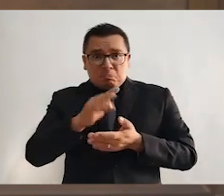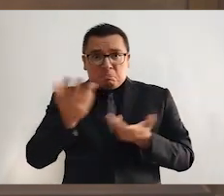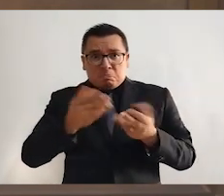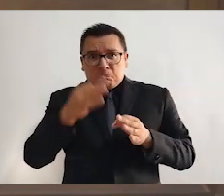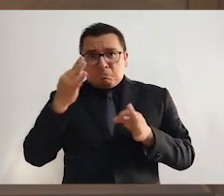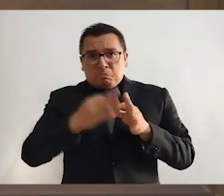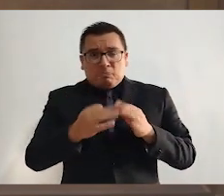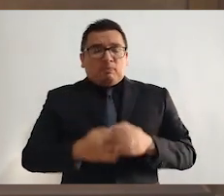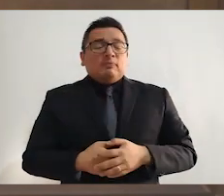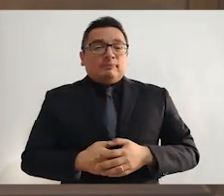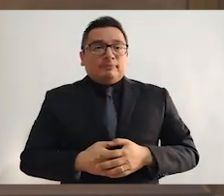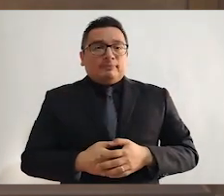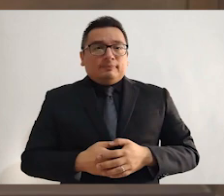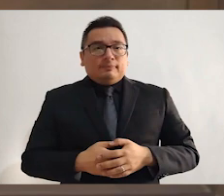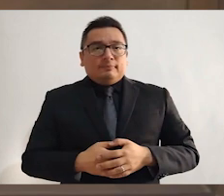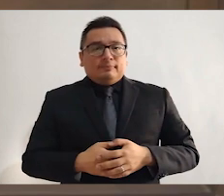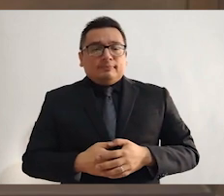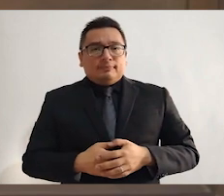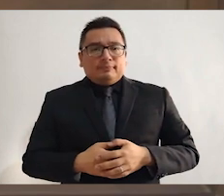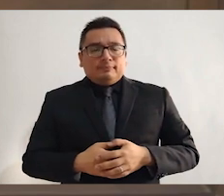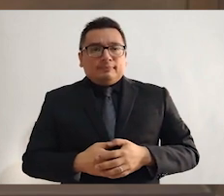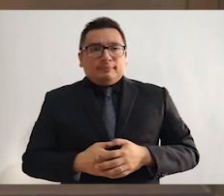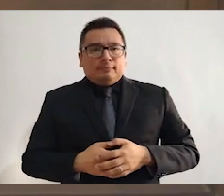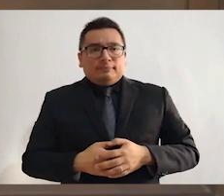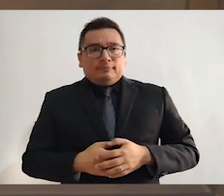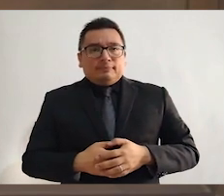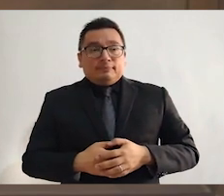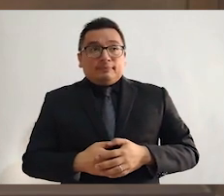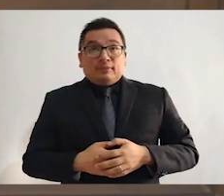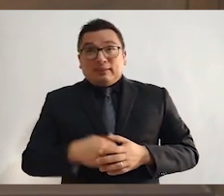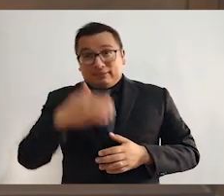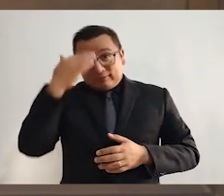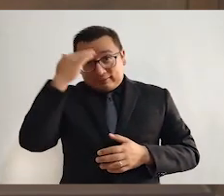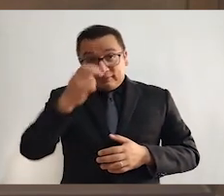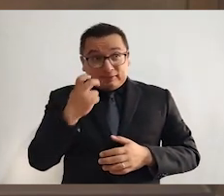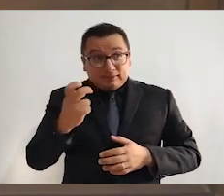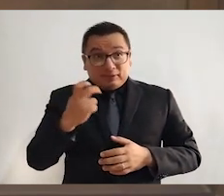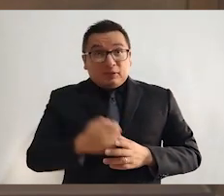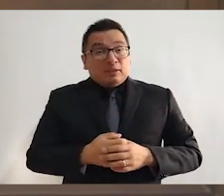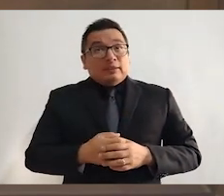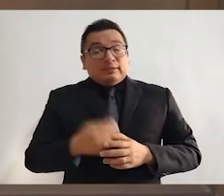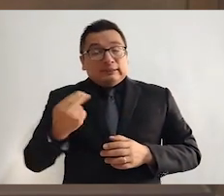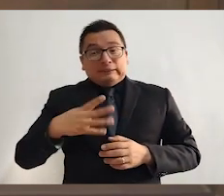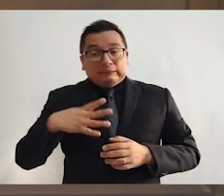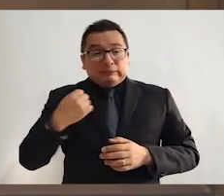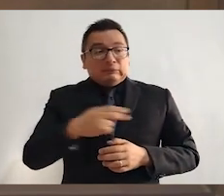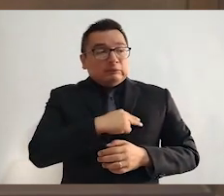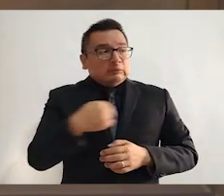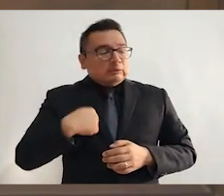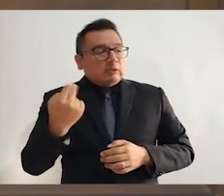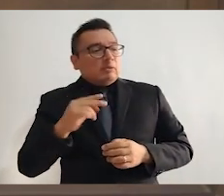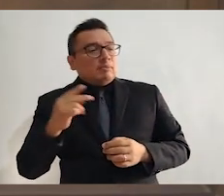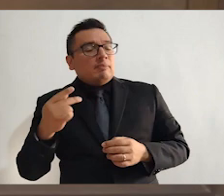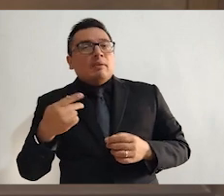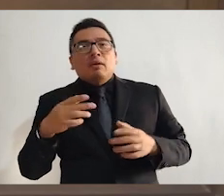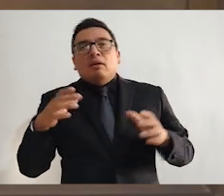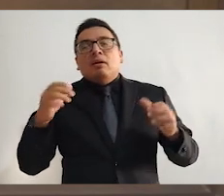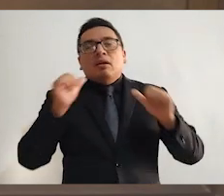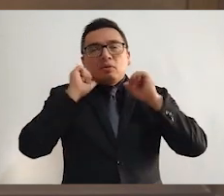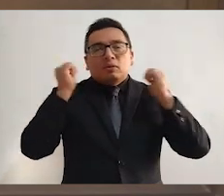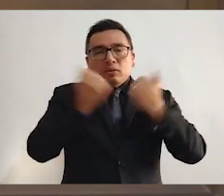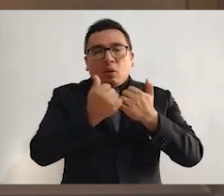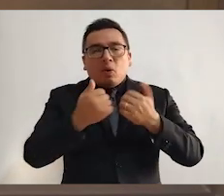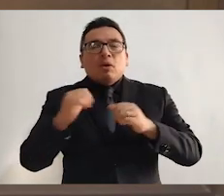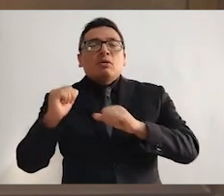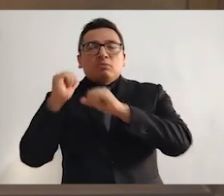voto. Y es muchísimo trabajo, implica mucho trabajo, mucho acercamiento con